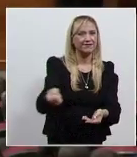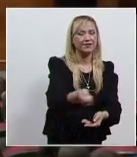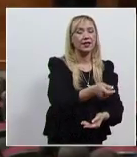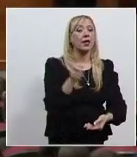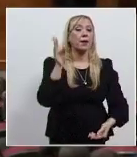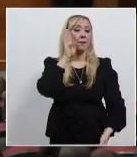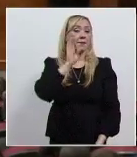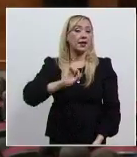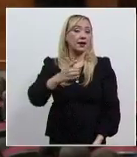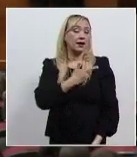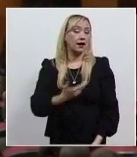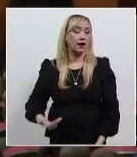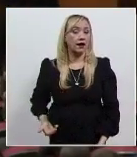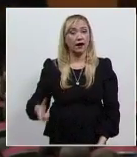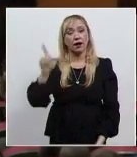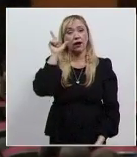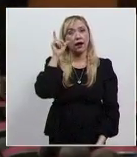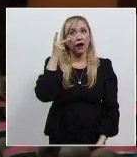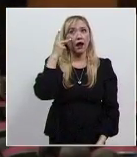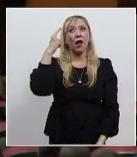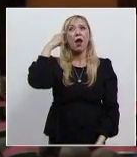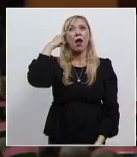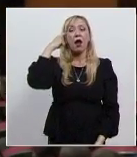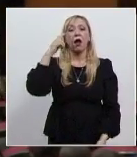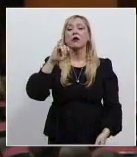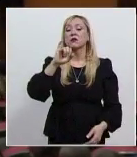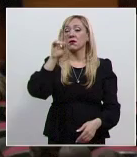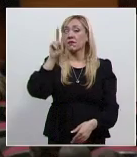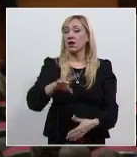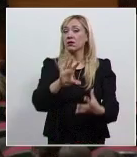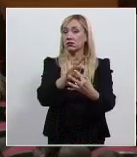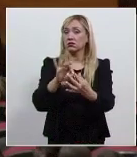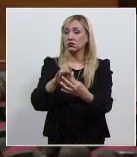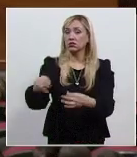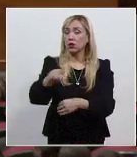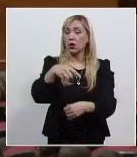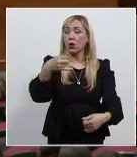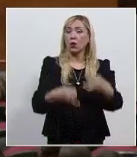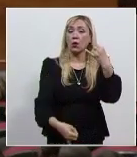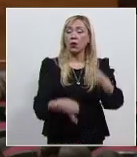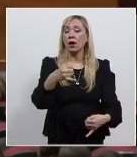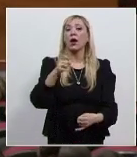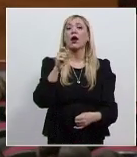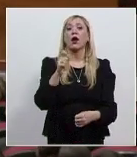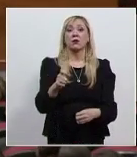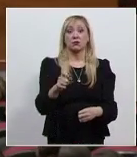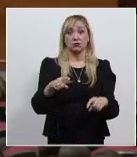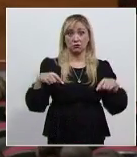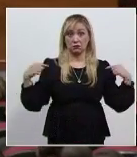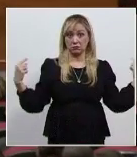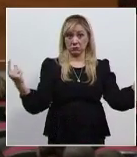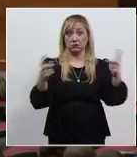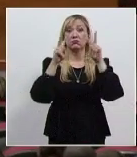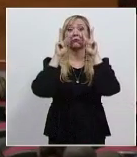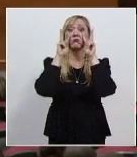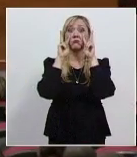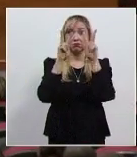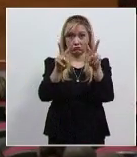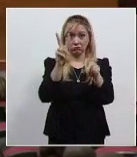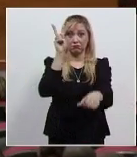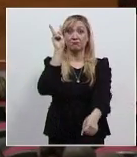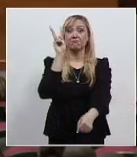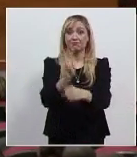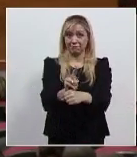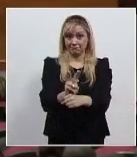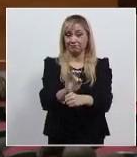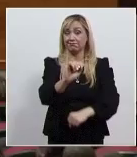las resoluciones o que las resoluciones de las y los impartidores de justicia están sometidas al más alto escrutinio